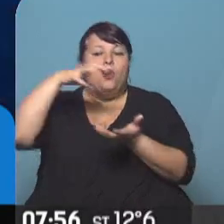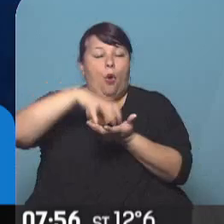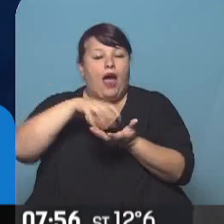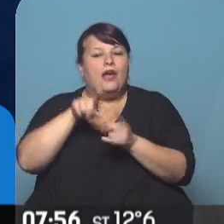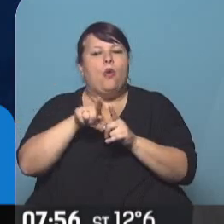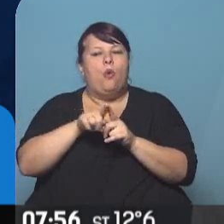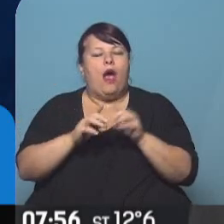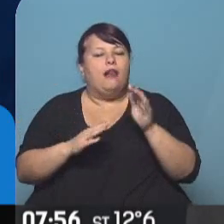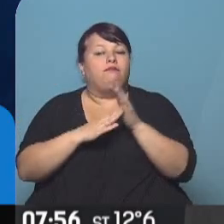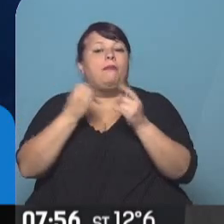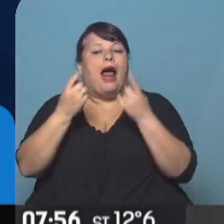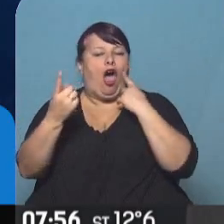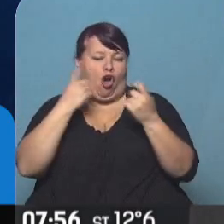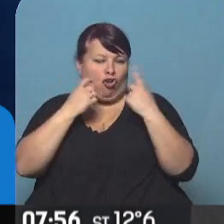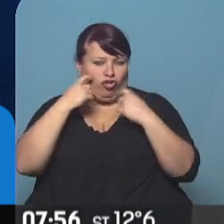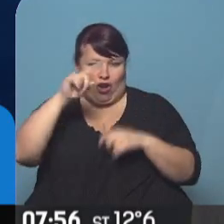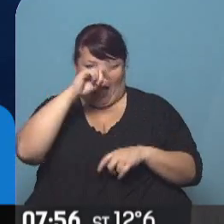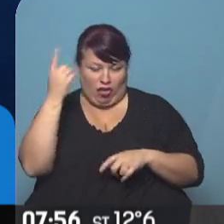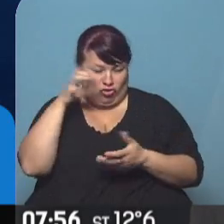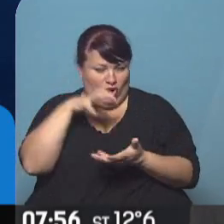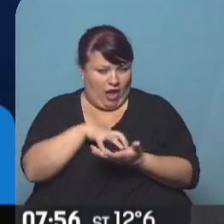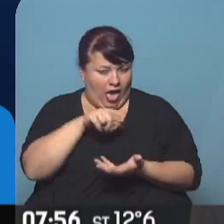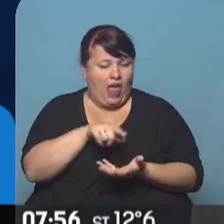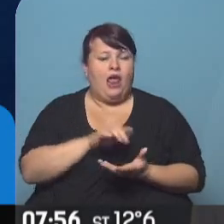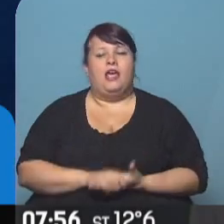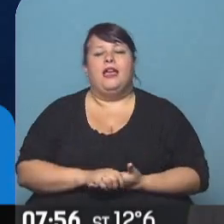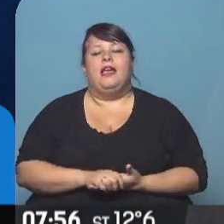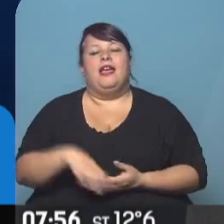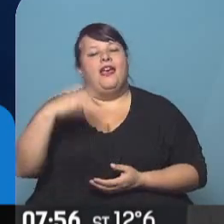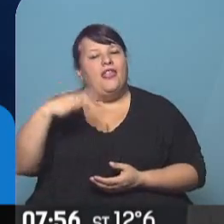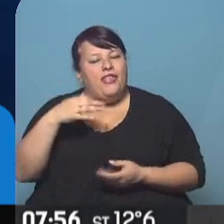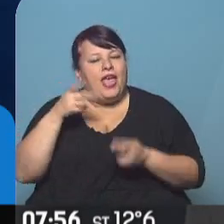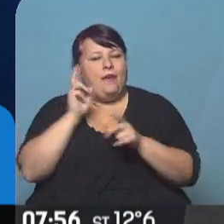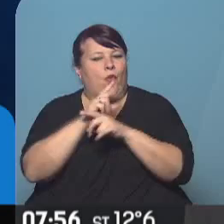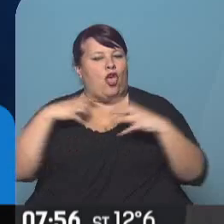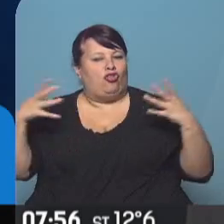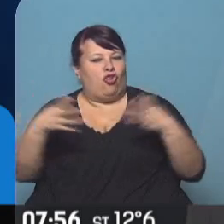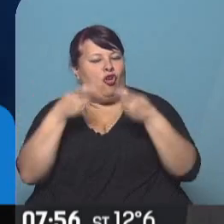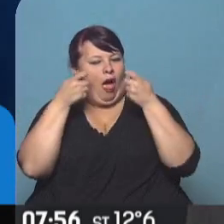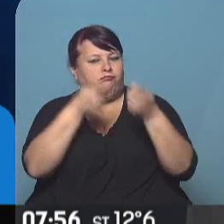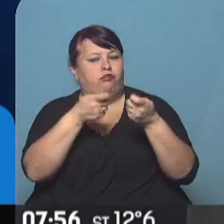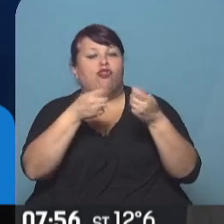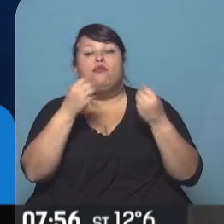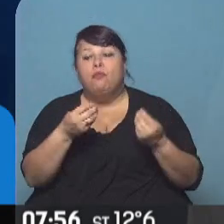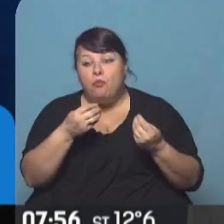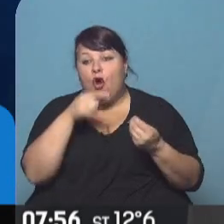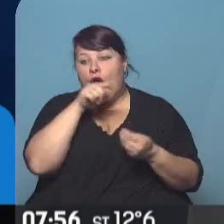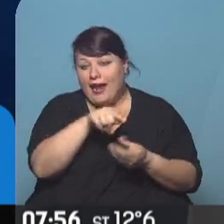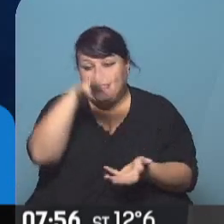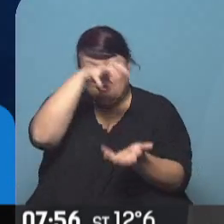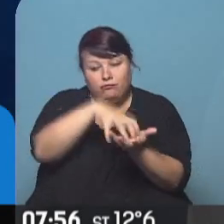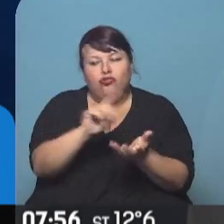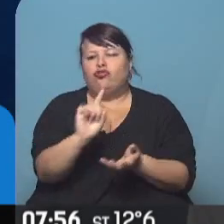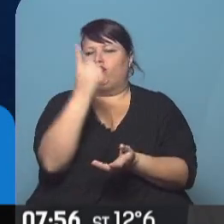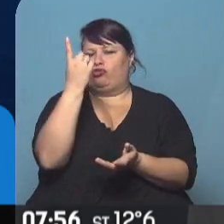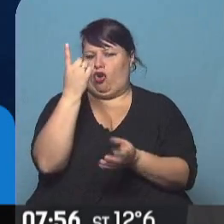es un ente de regulación nacional y que tenemos que sostener entre todos porque es es un ente